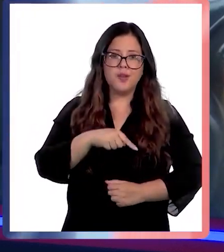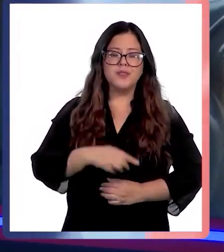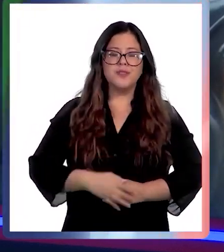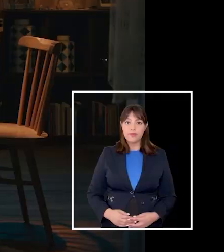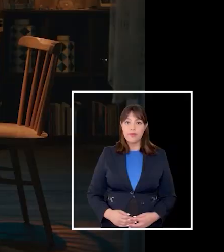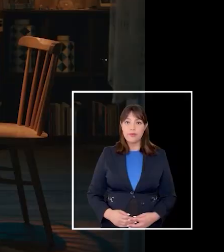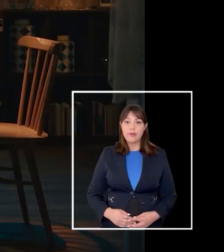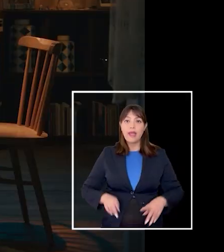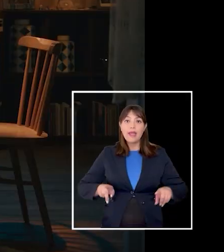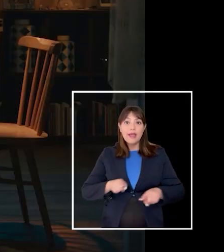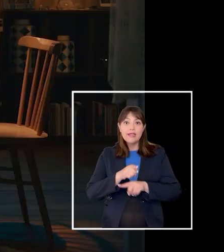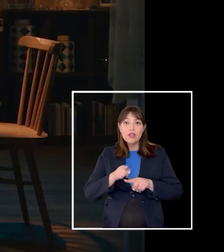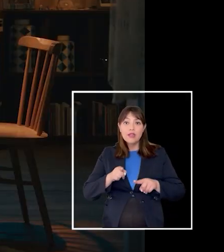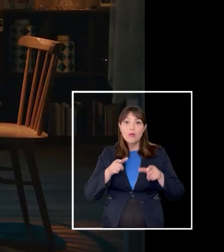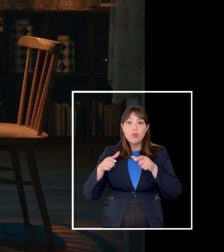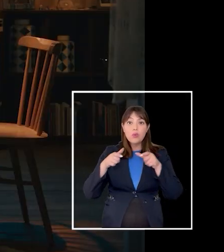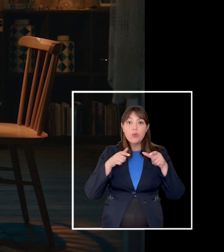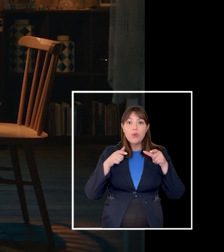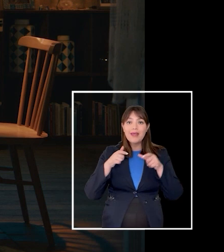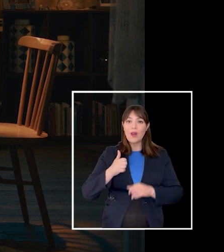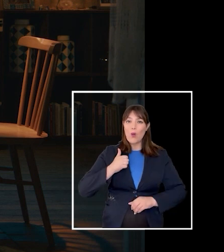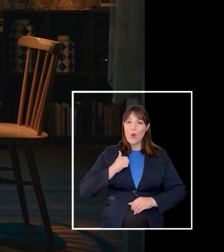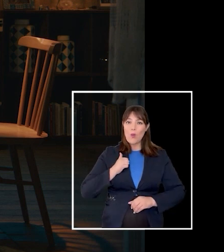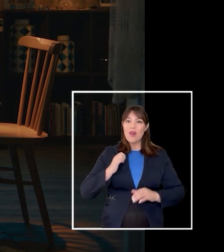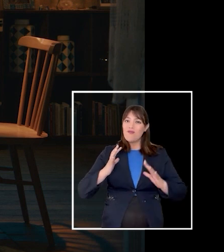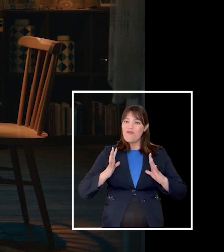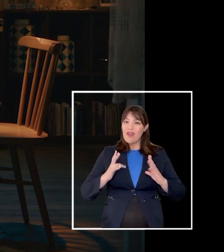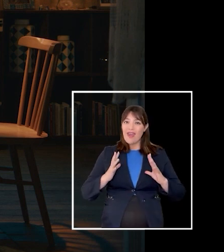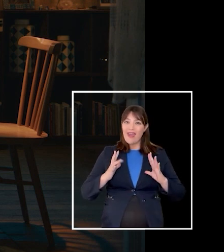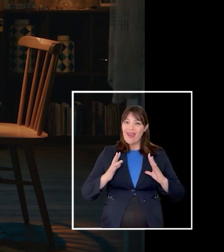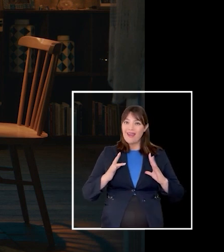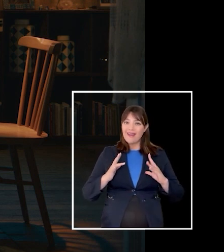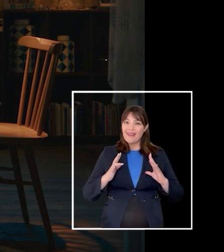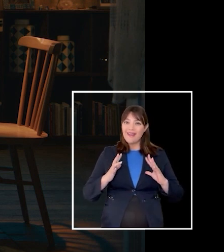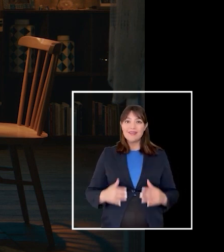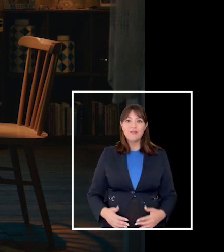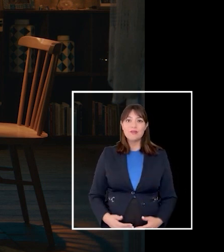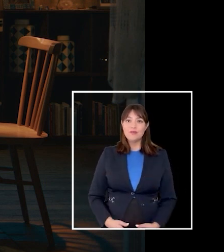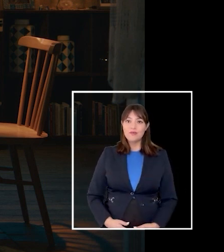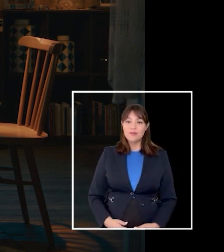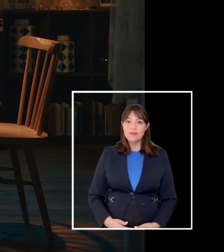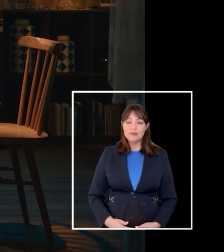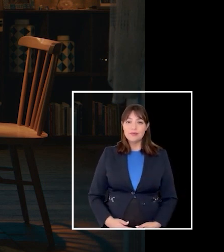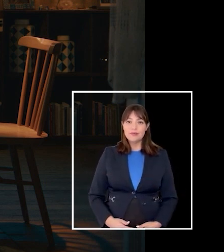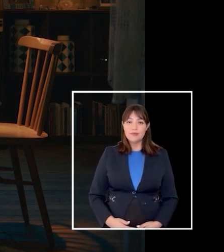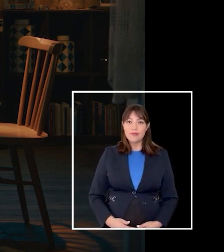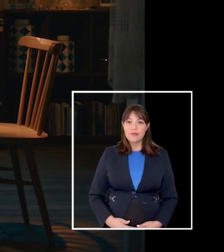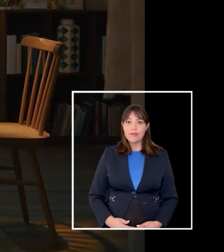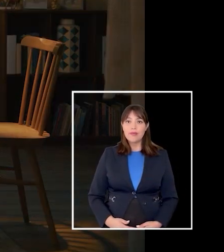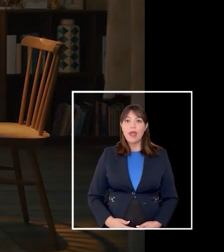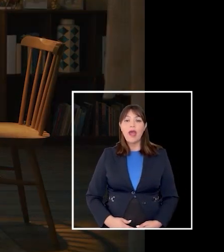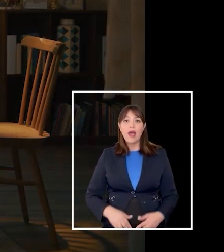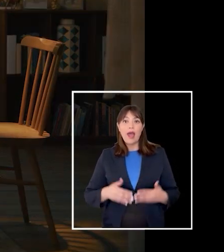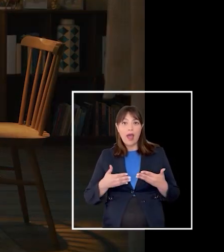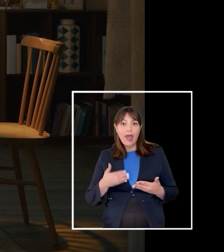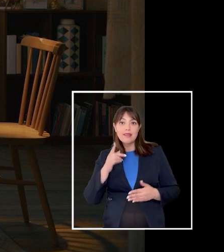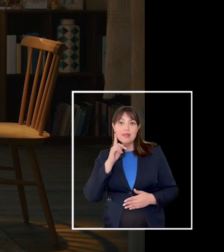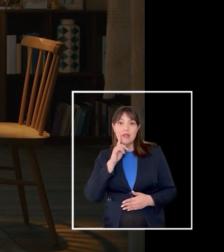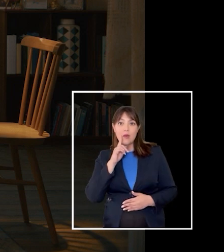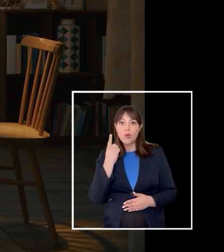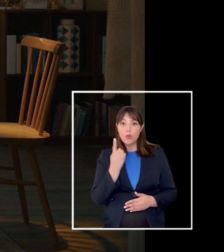más. Que lo cumplas feliz. Y acá tenemos.